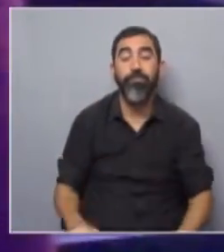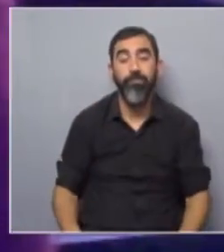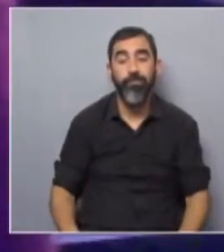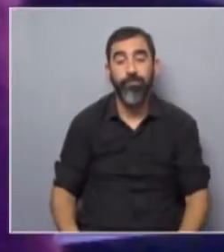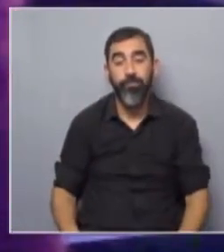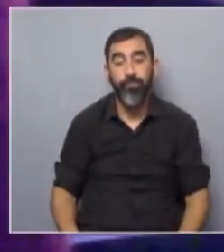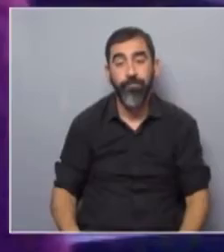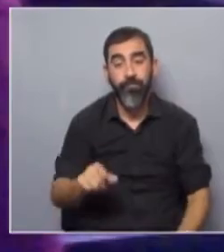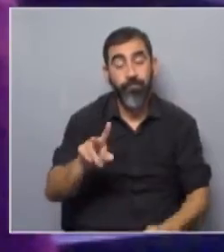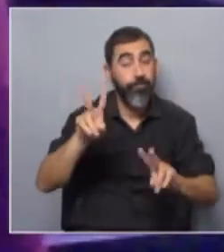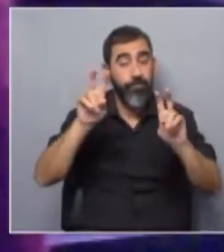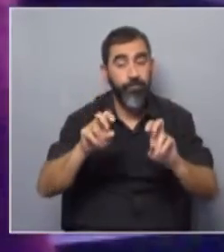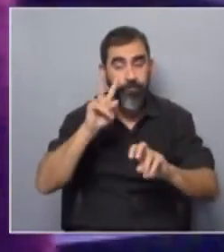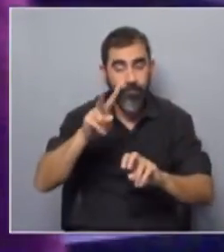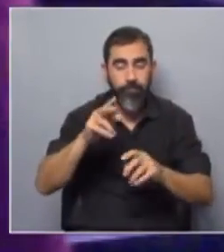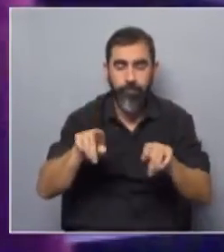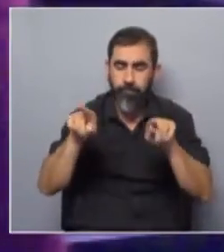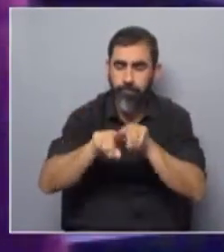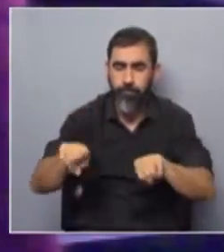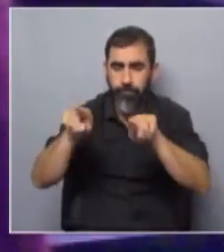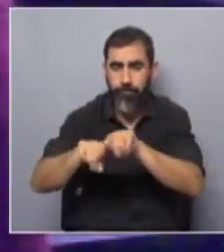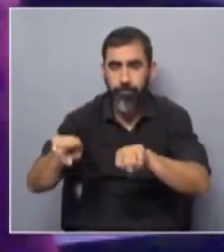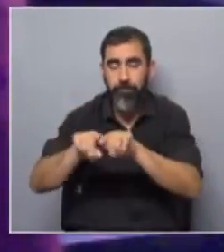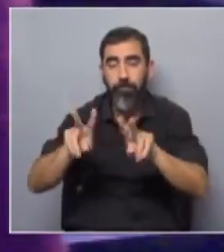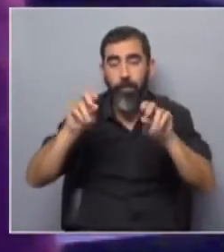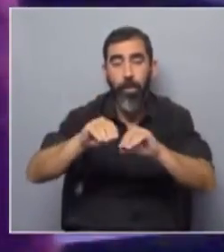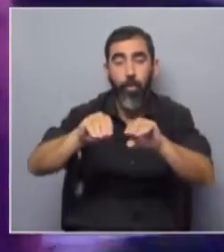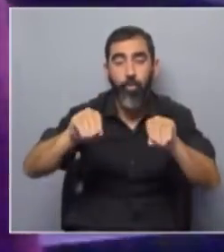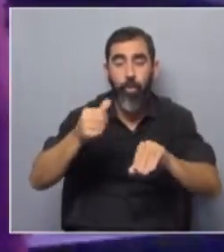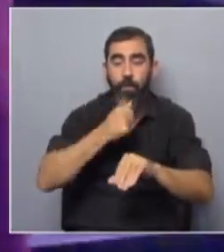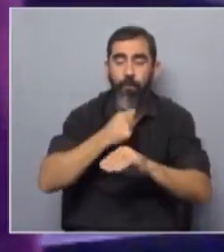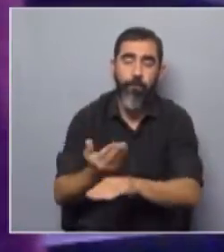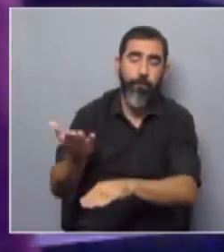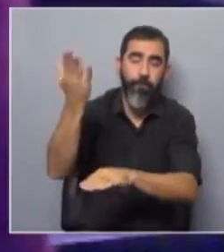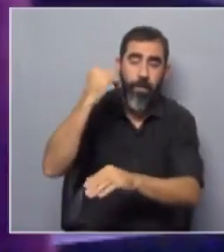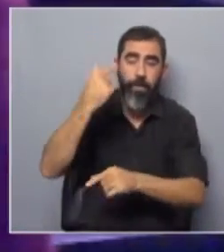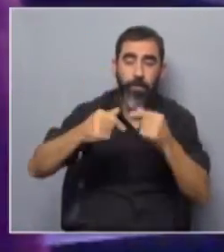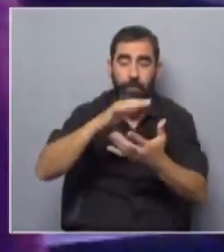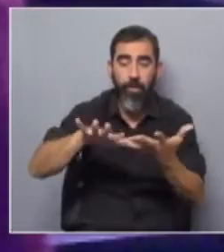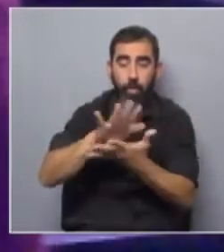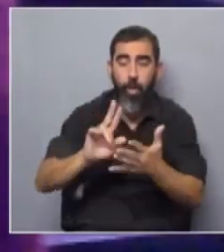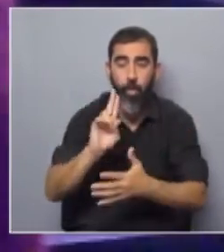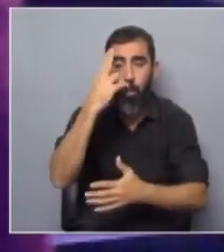es un patrón que lo vemos repetido, vinculado a suelos antropogénicos en distintas partes del